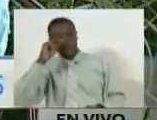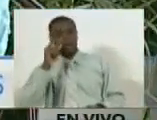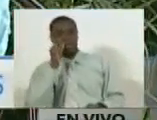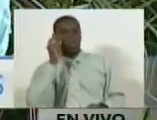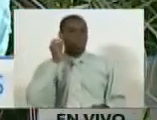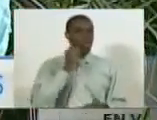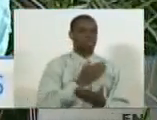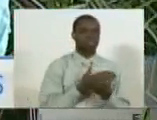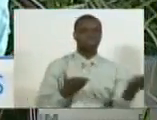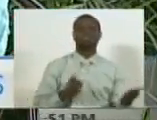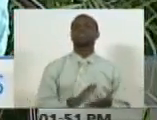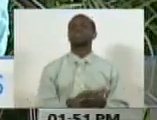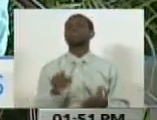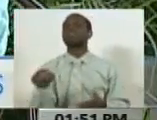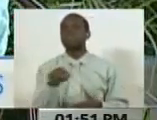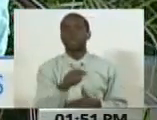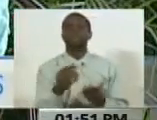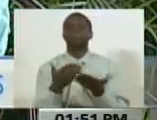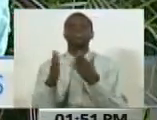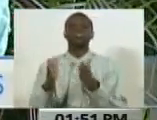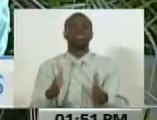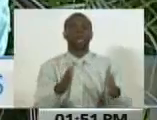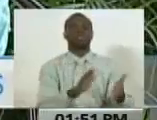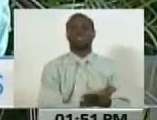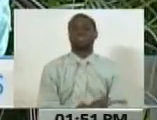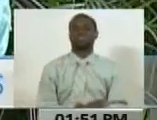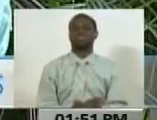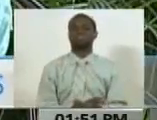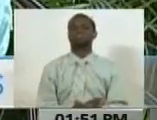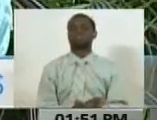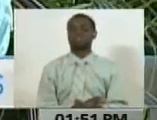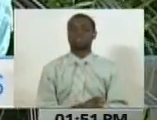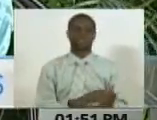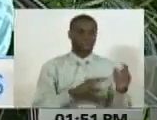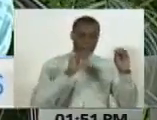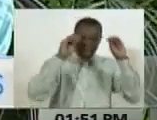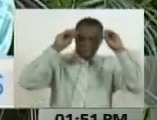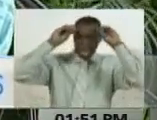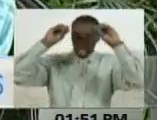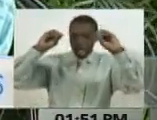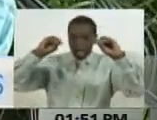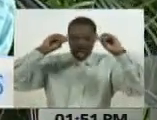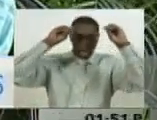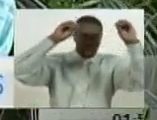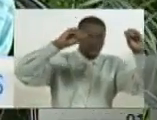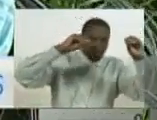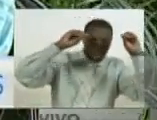de los estudiantes. La pedagogía